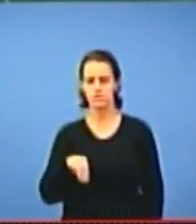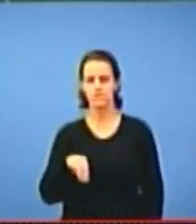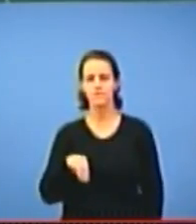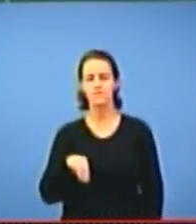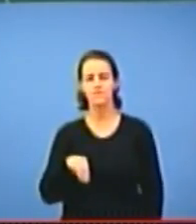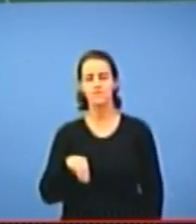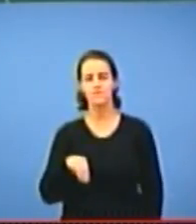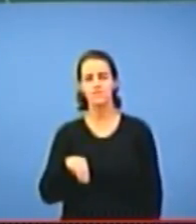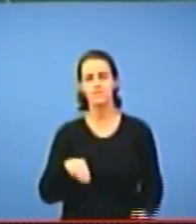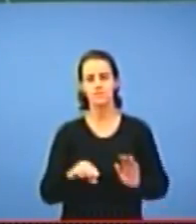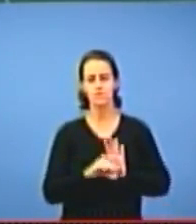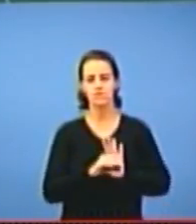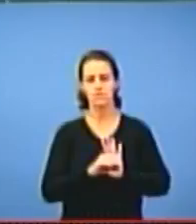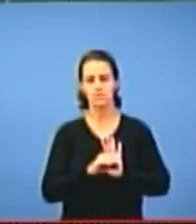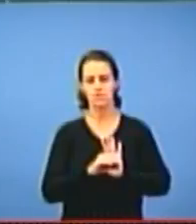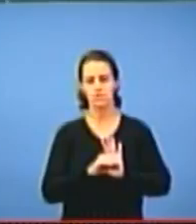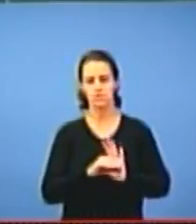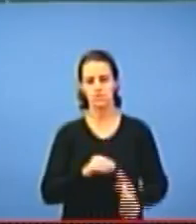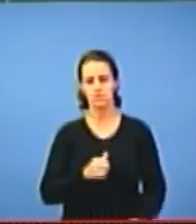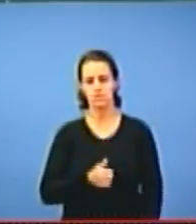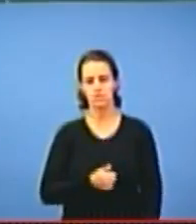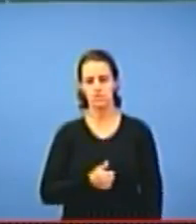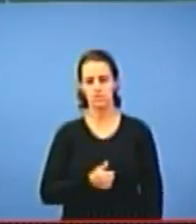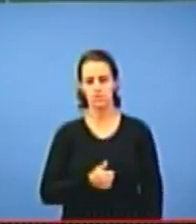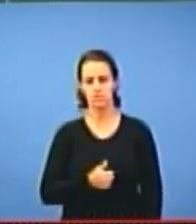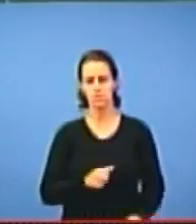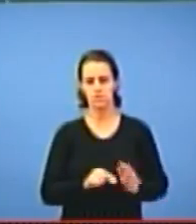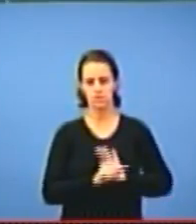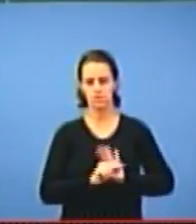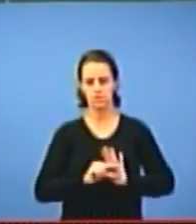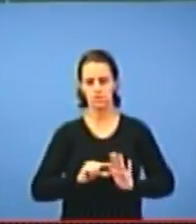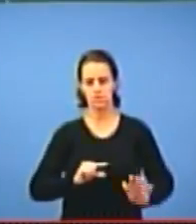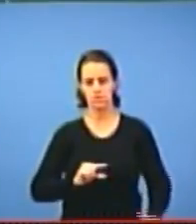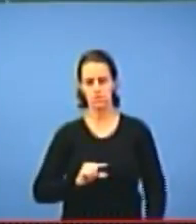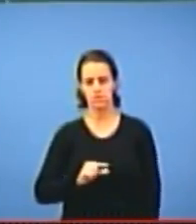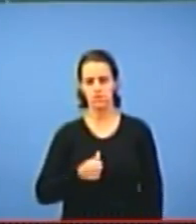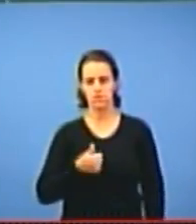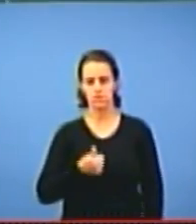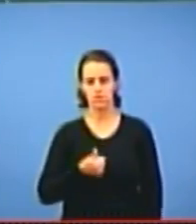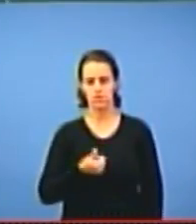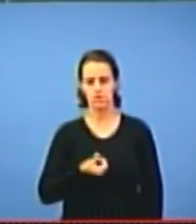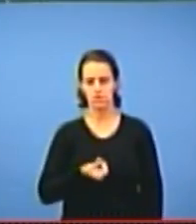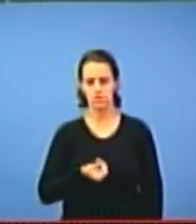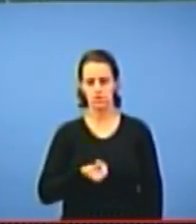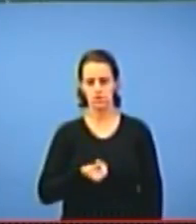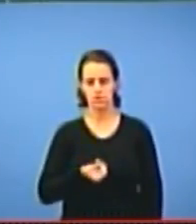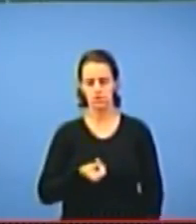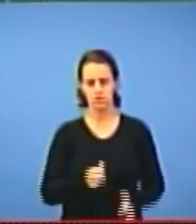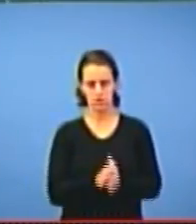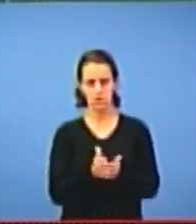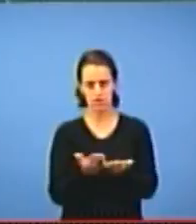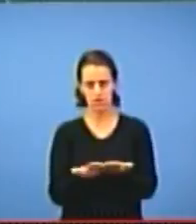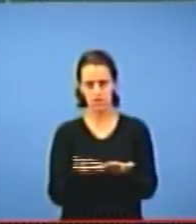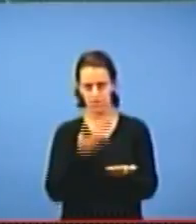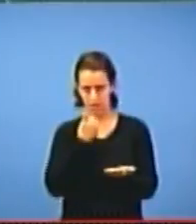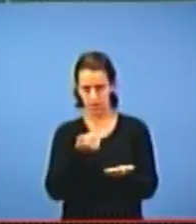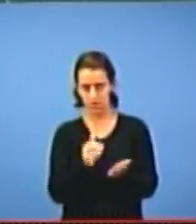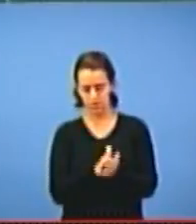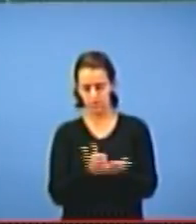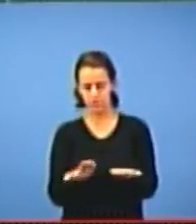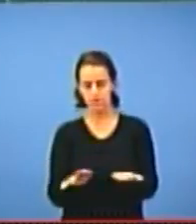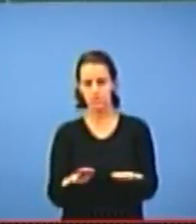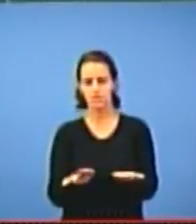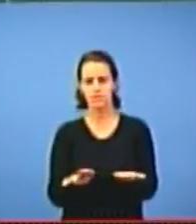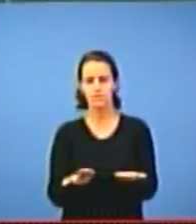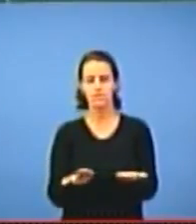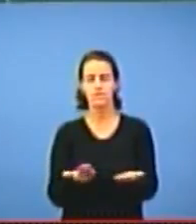capítulo primero, versículo 16. El texto está aquí proyectado. Si los hermanos quisieran ver, leer la Biblia, es mucho mejor. Vamos a leer